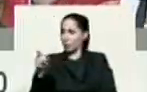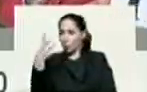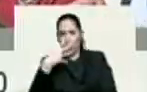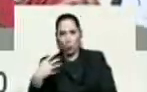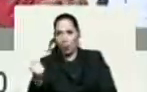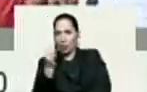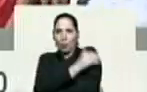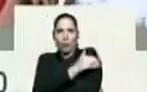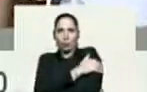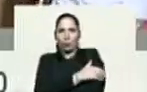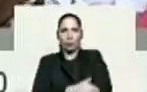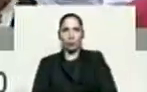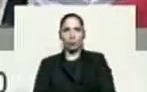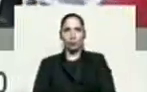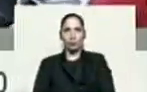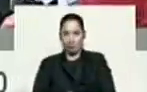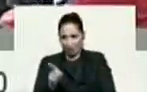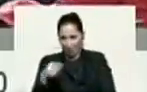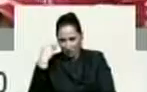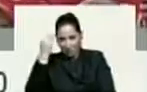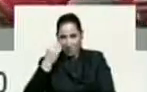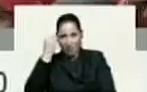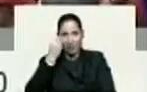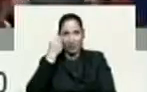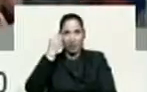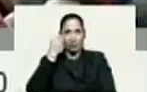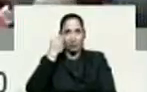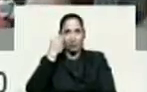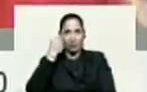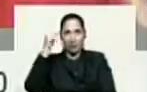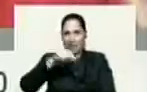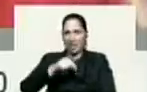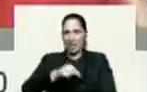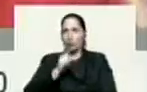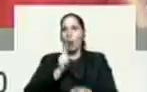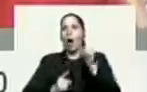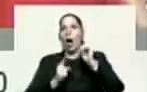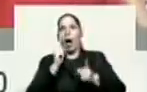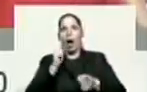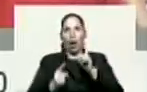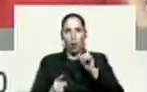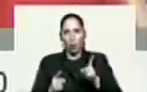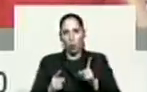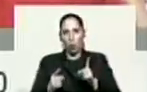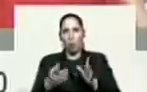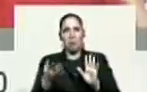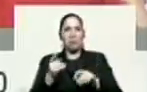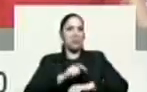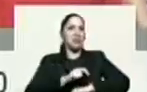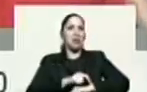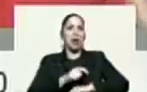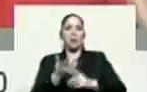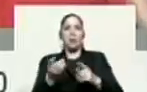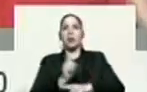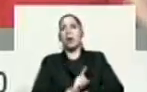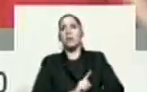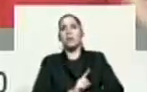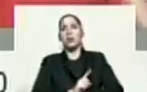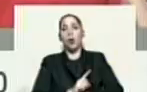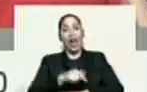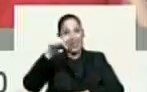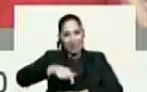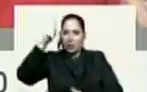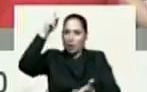las amargadas. Ellos creen que esto es algo pasajero que llegó a Venezuela. No, aquí llegó la